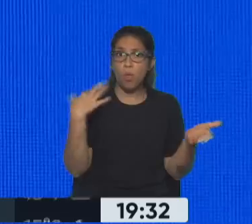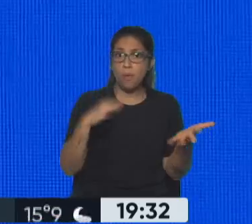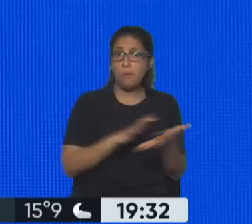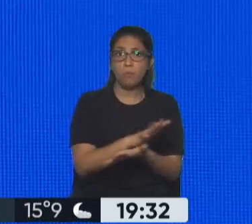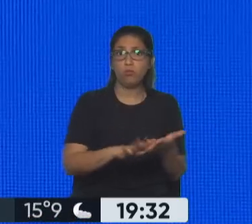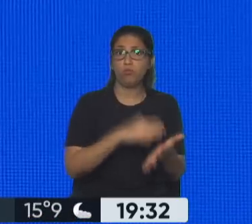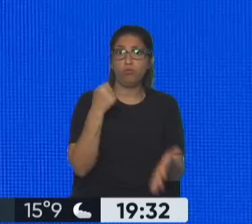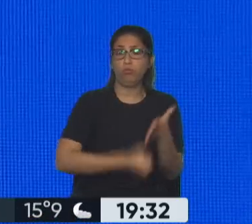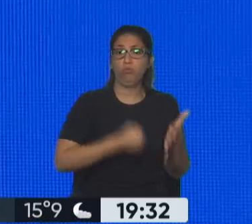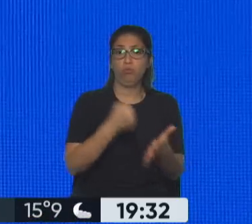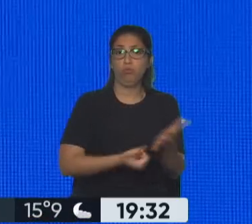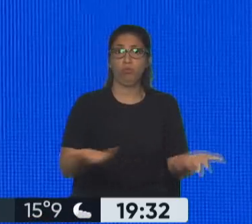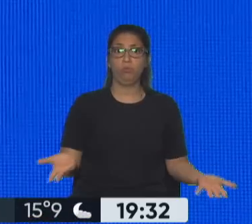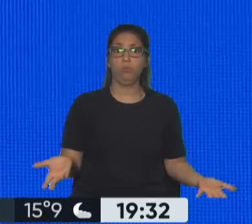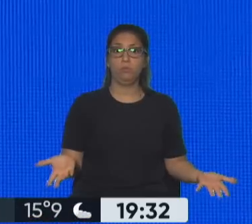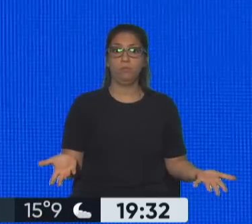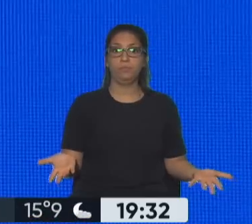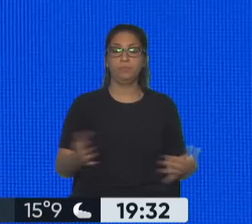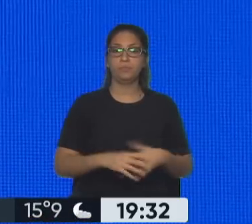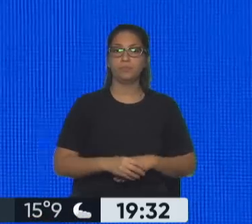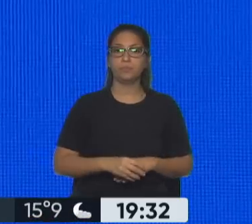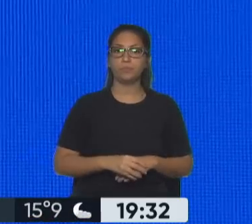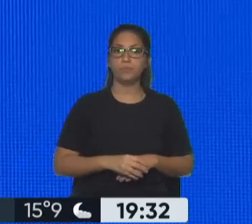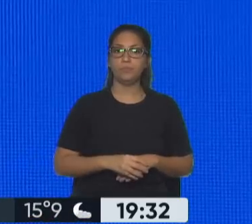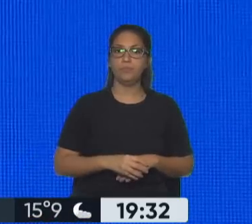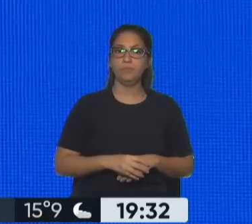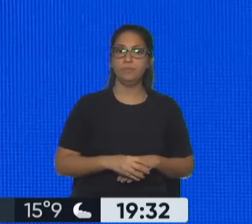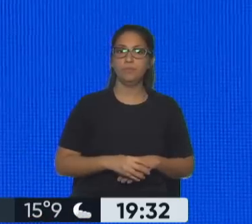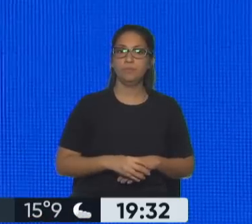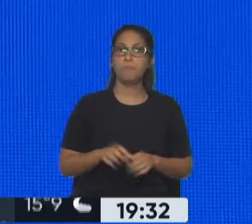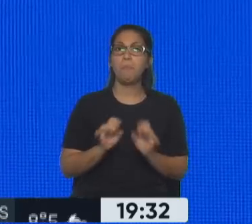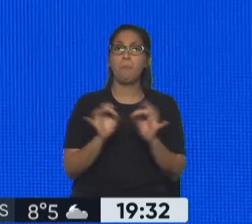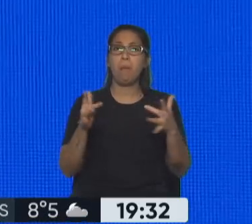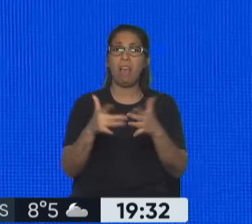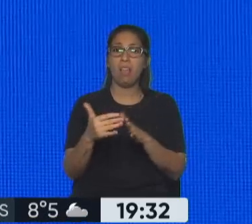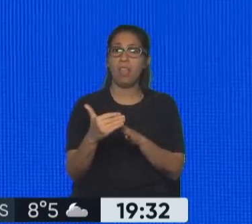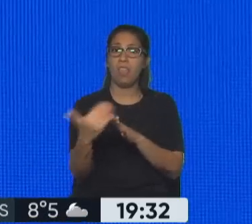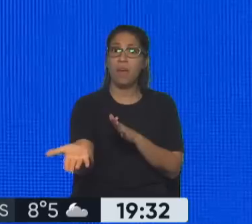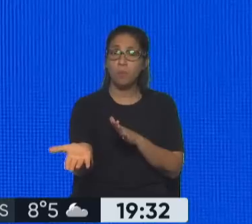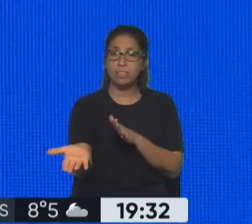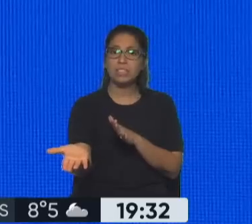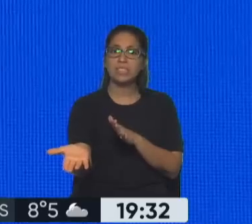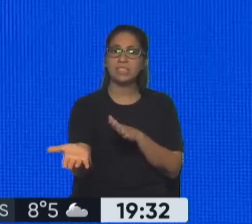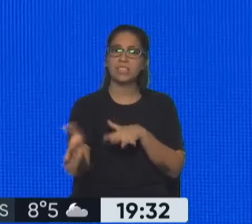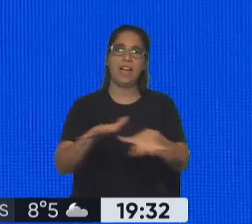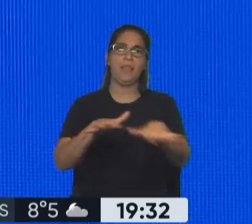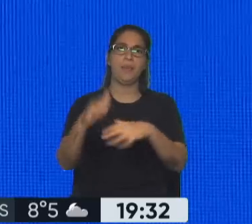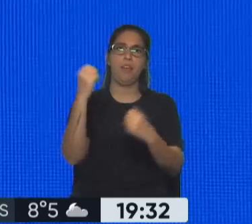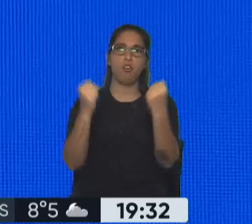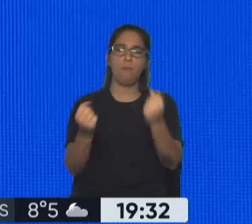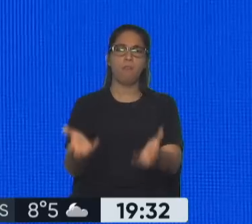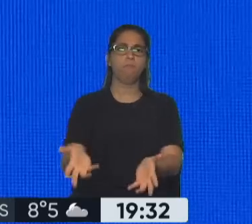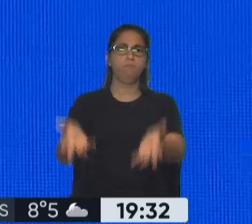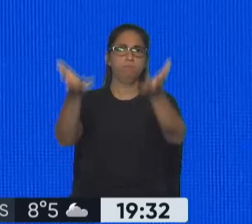tenemos frente a las cosas. Pero lo cierto es que con posterioridad a la pandemia la actividad económica